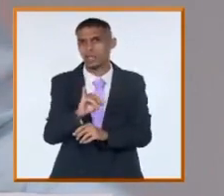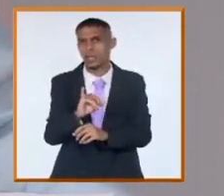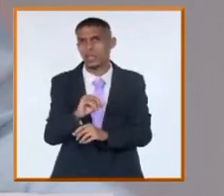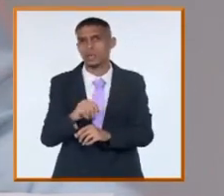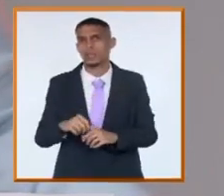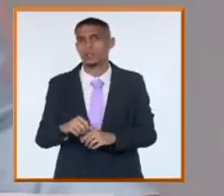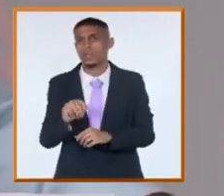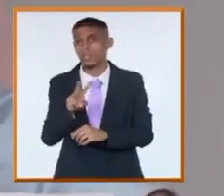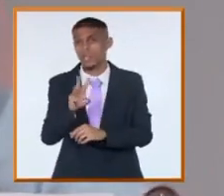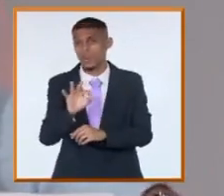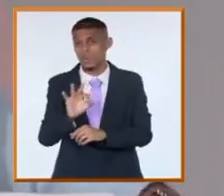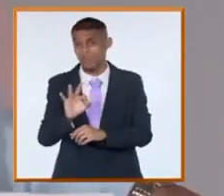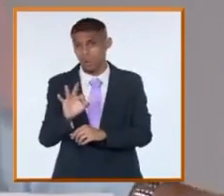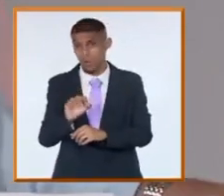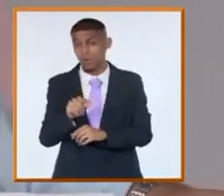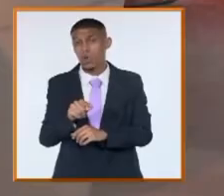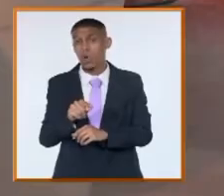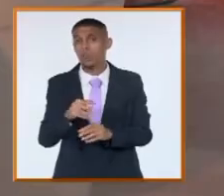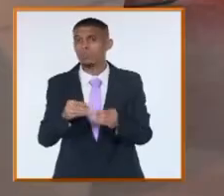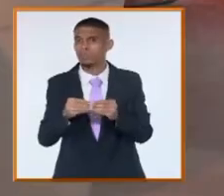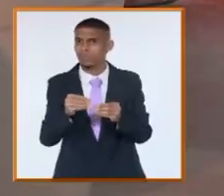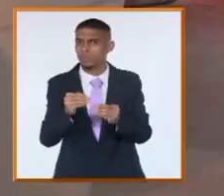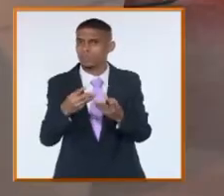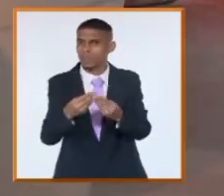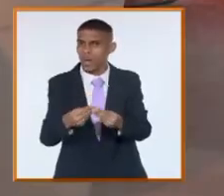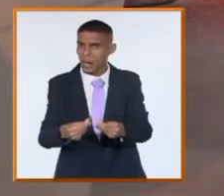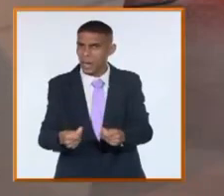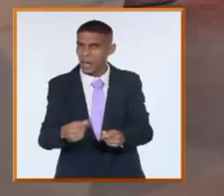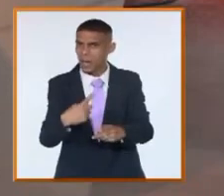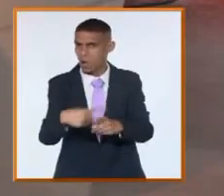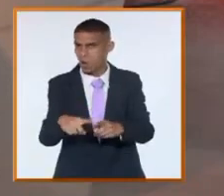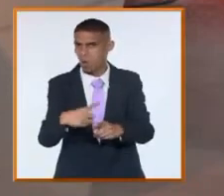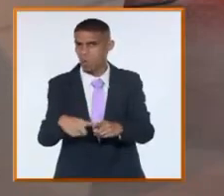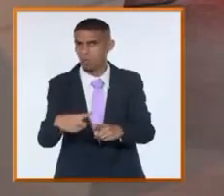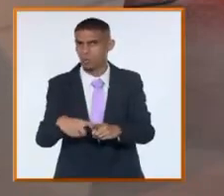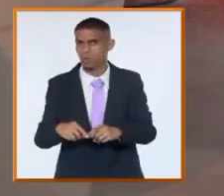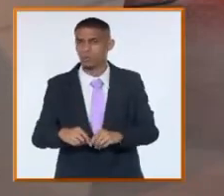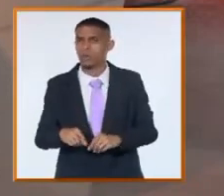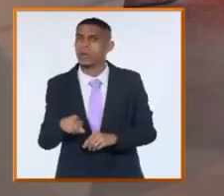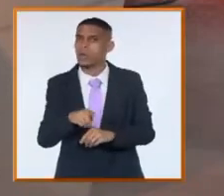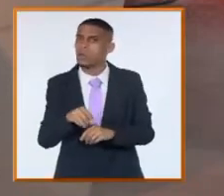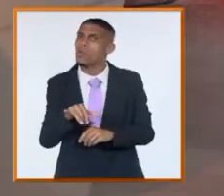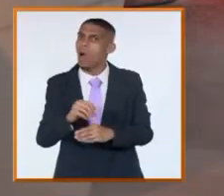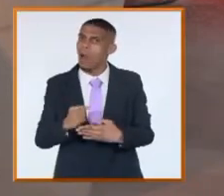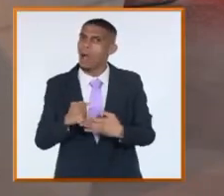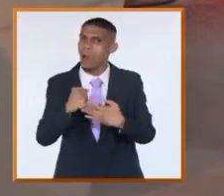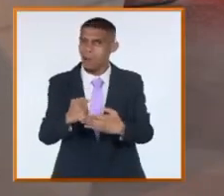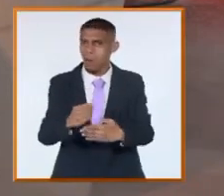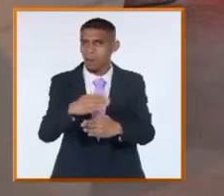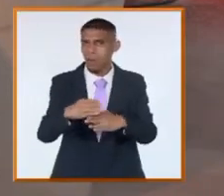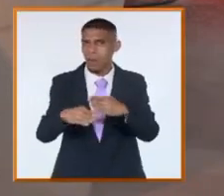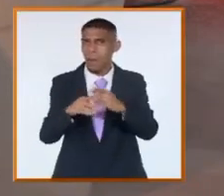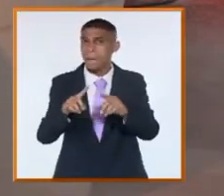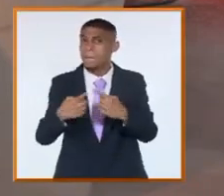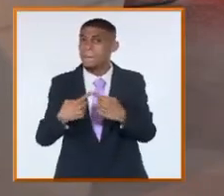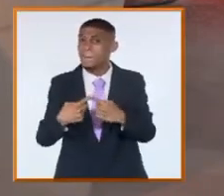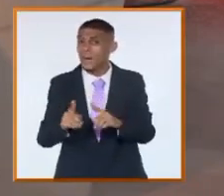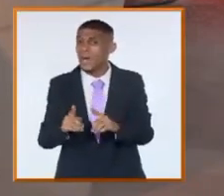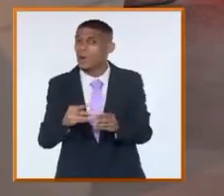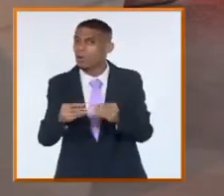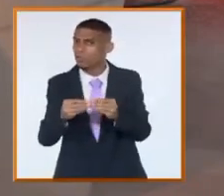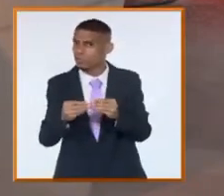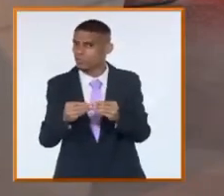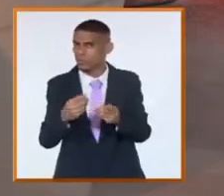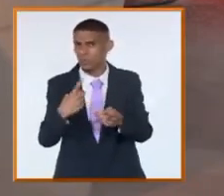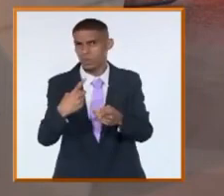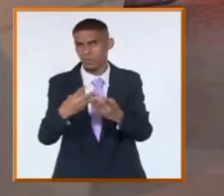productoras de materiales de construcción y ocho otras actividades que también tributan a la construcción pero que no son directamente de materiales de la